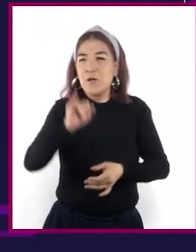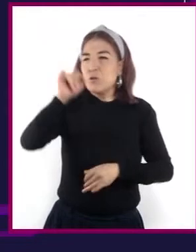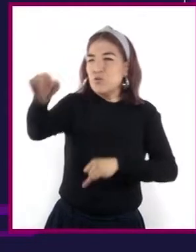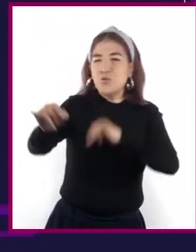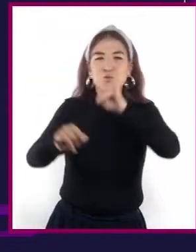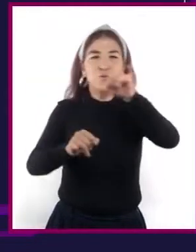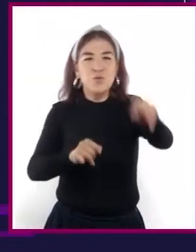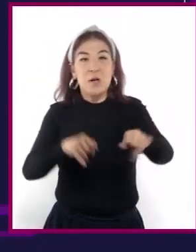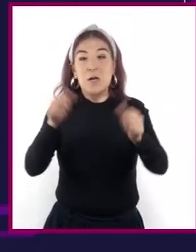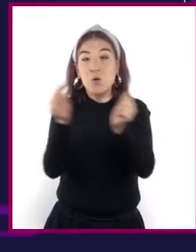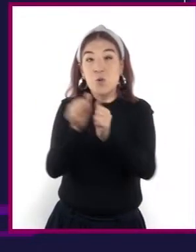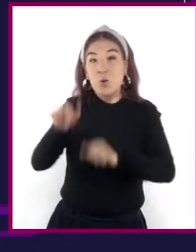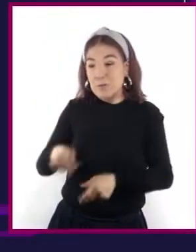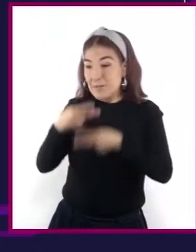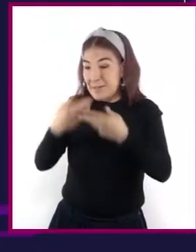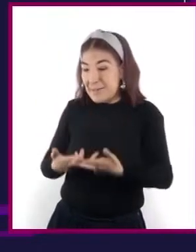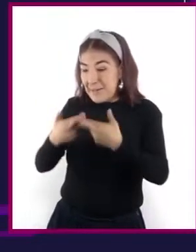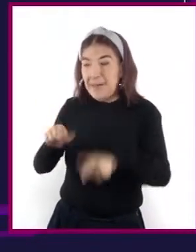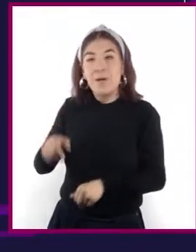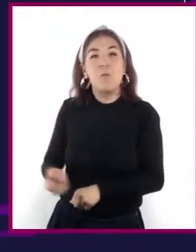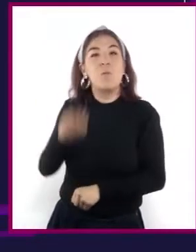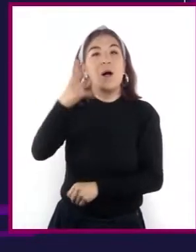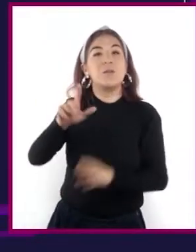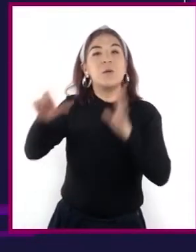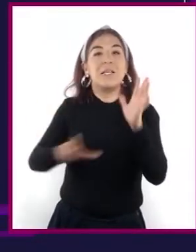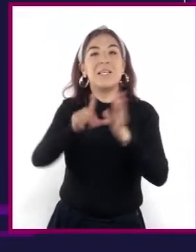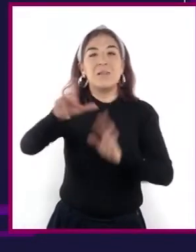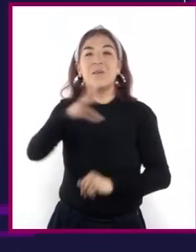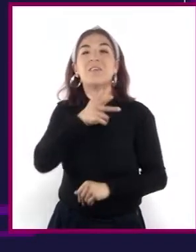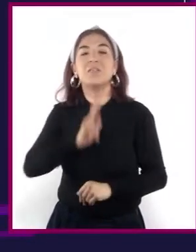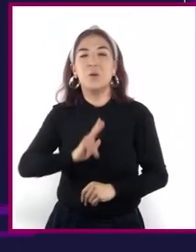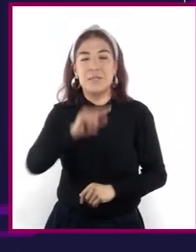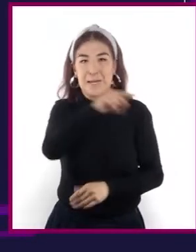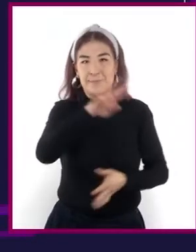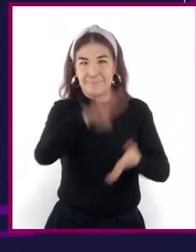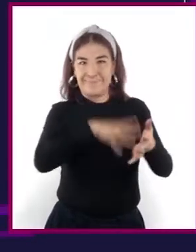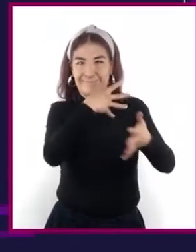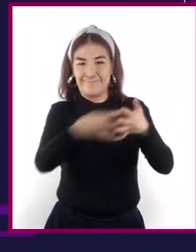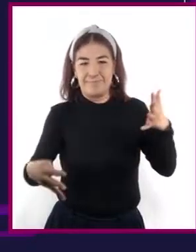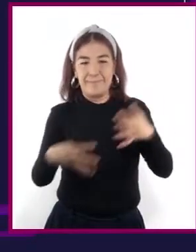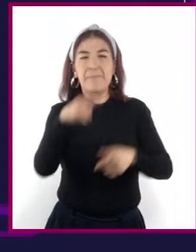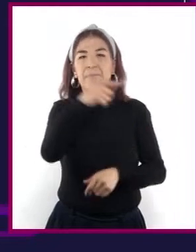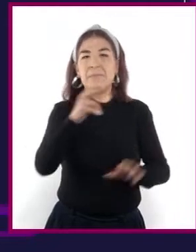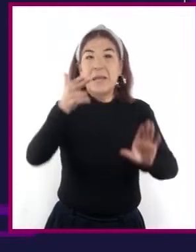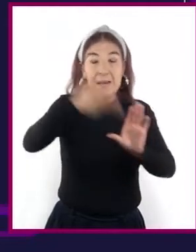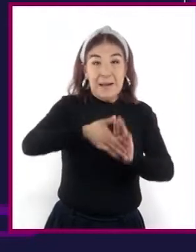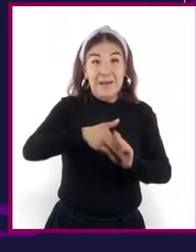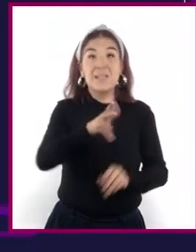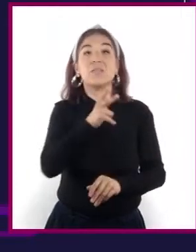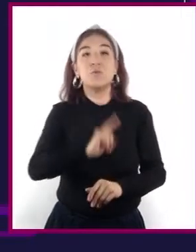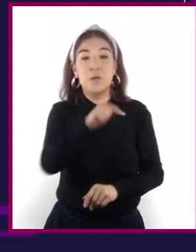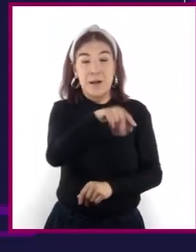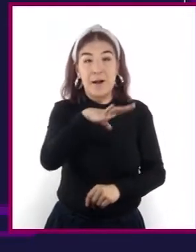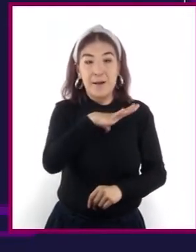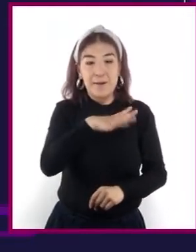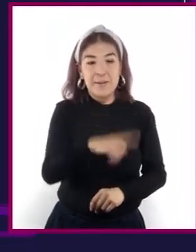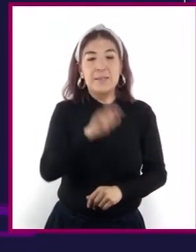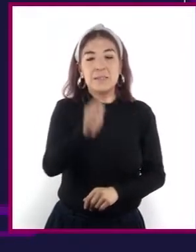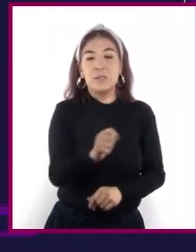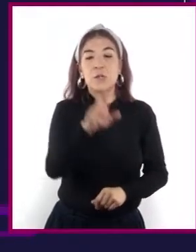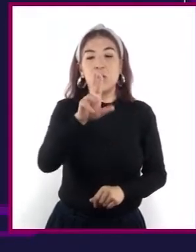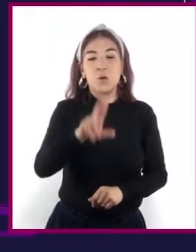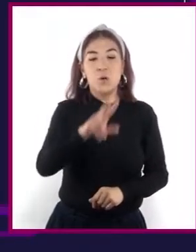cantidad de litros de gasolina. En la tabla registró que con 2 litros de gasolina recorrió 84